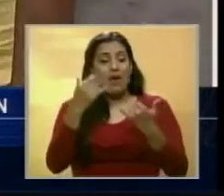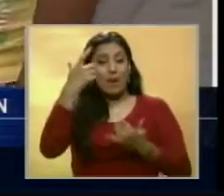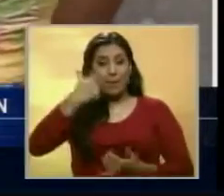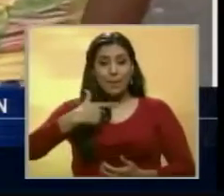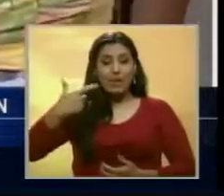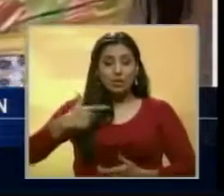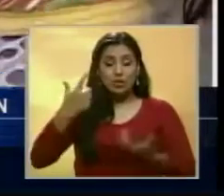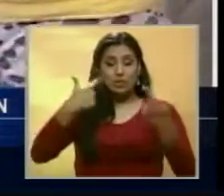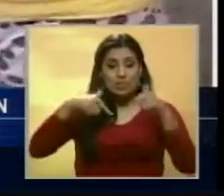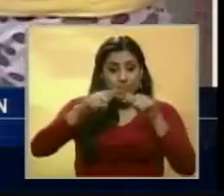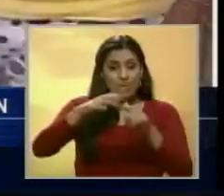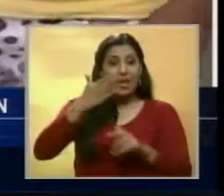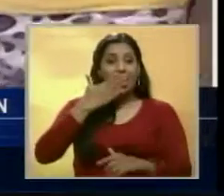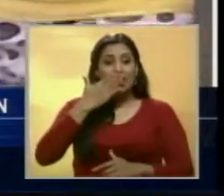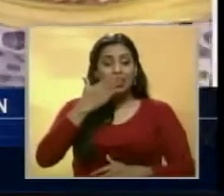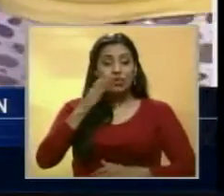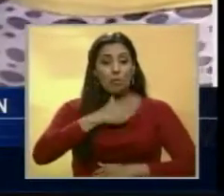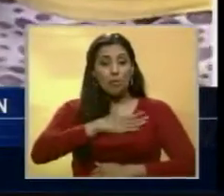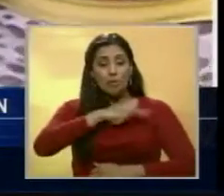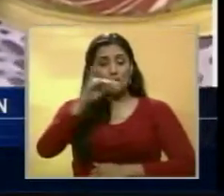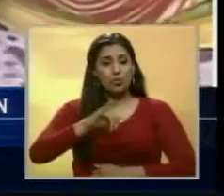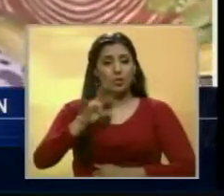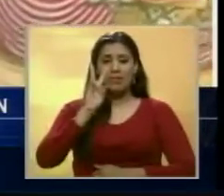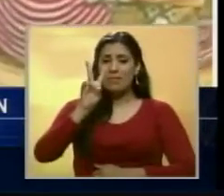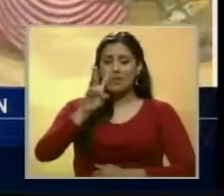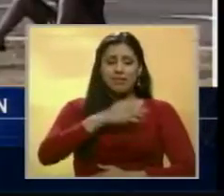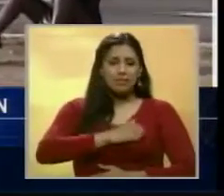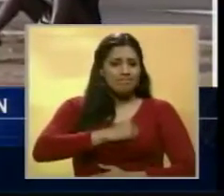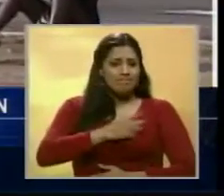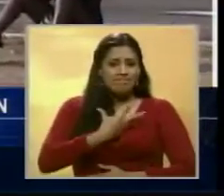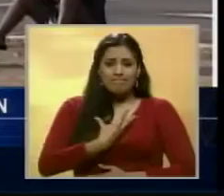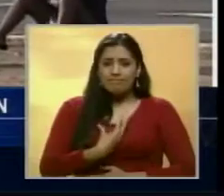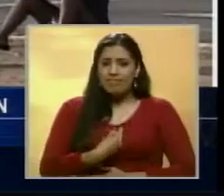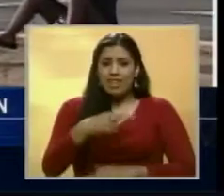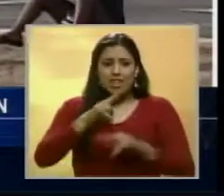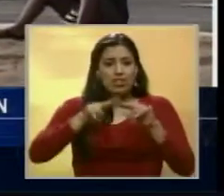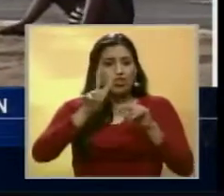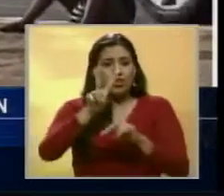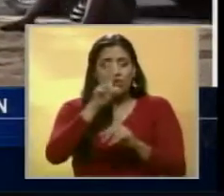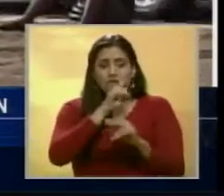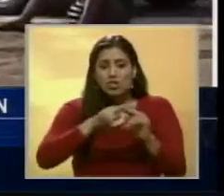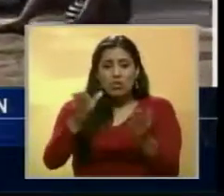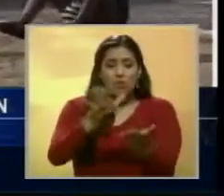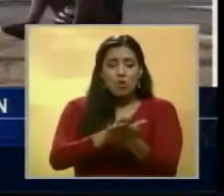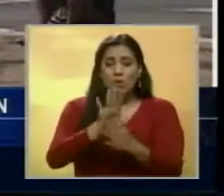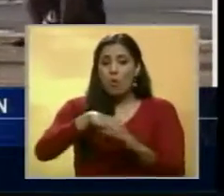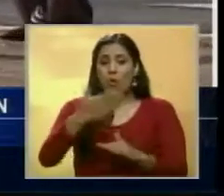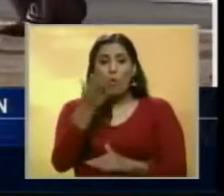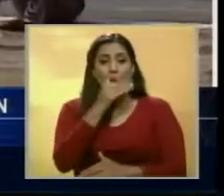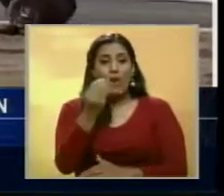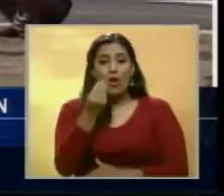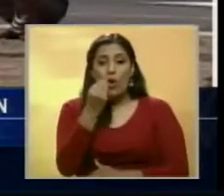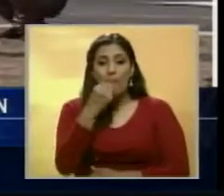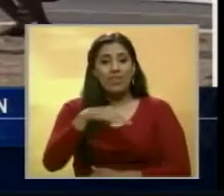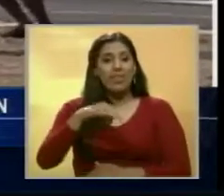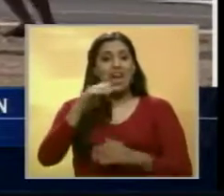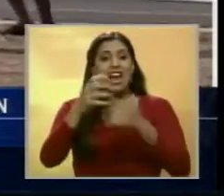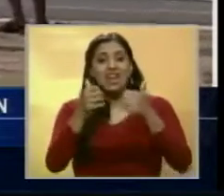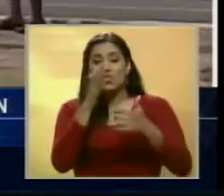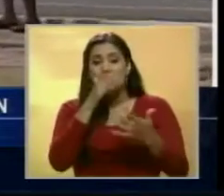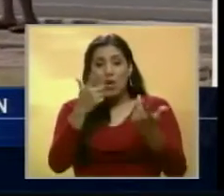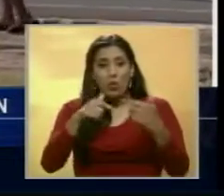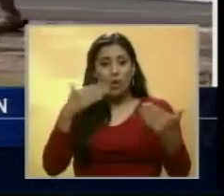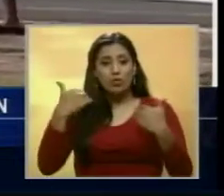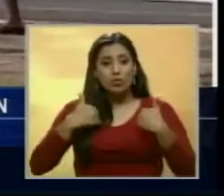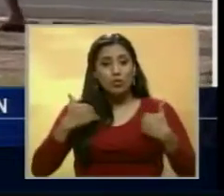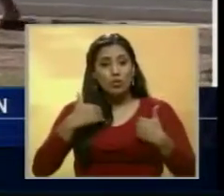este sector de la Alta Guajira venezolana manifiestan que es lamentable la muerte de estos niños a causa de la escasez y el desabastecimiento que hay en este